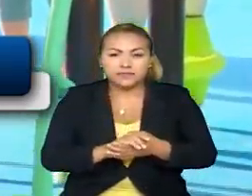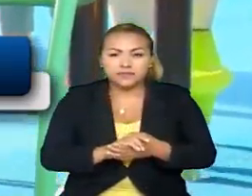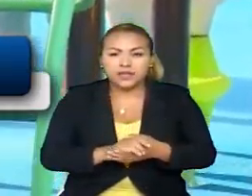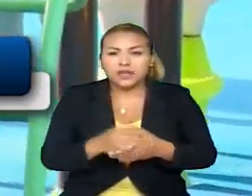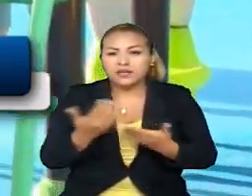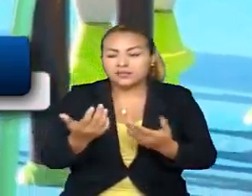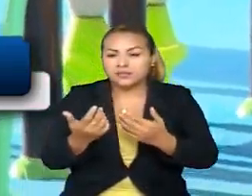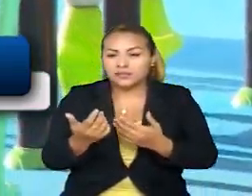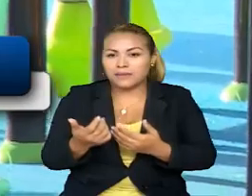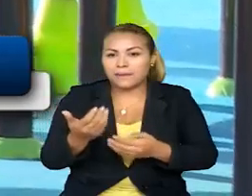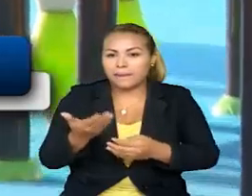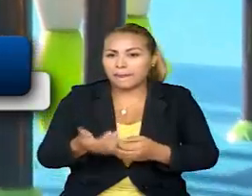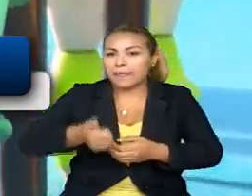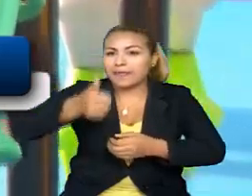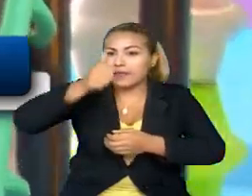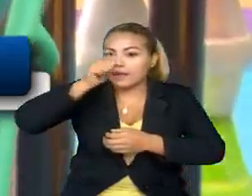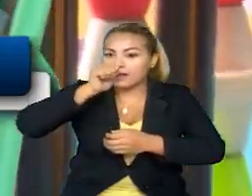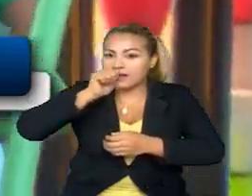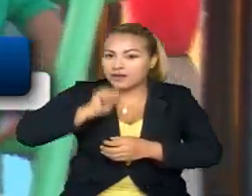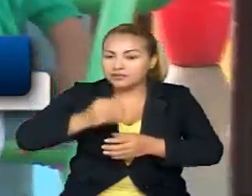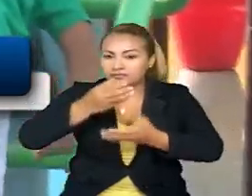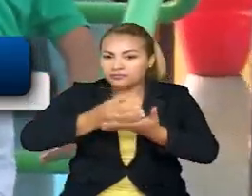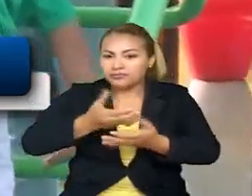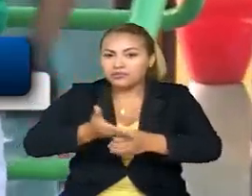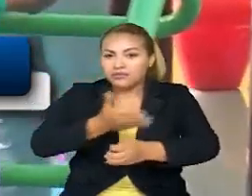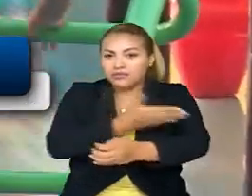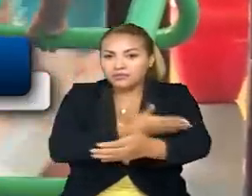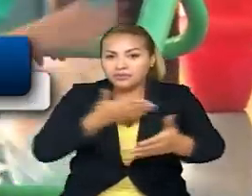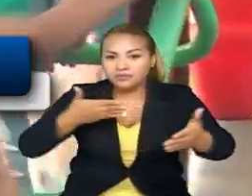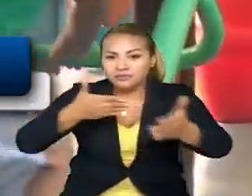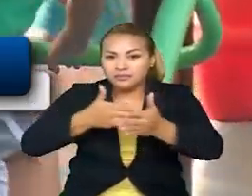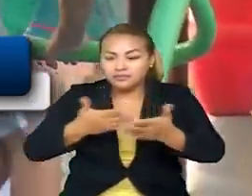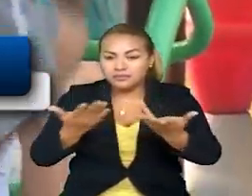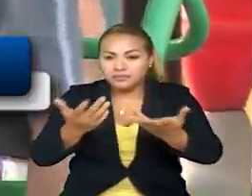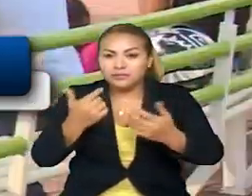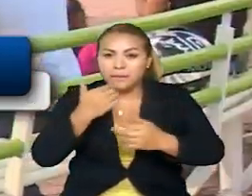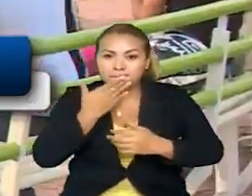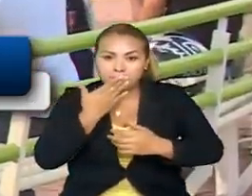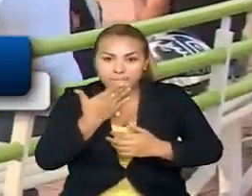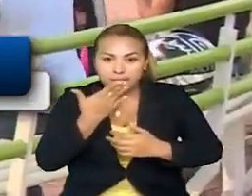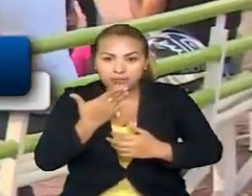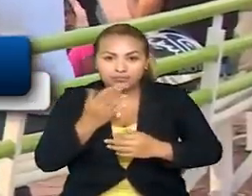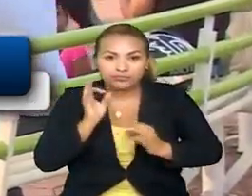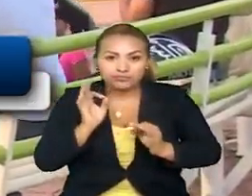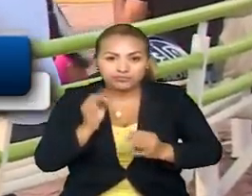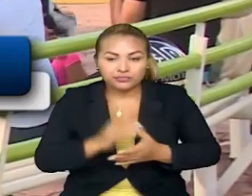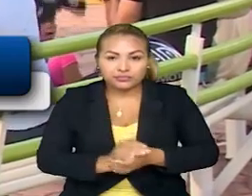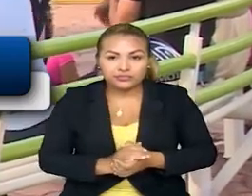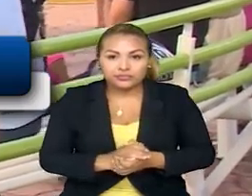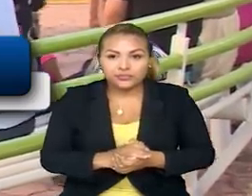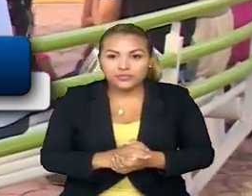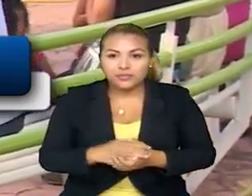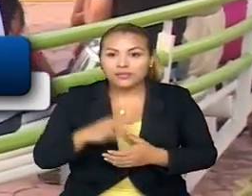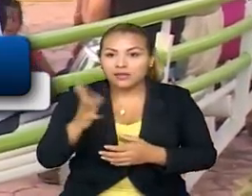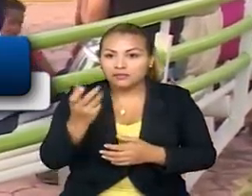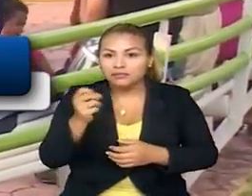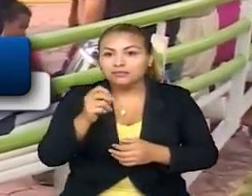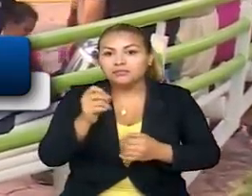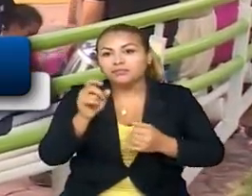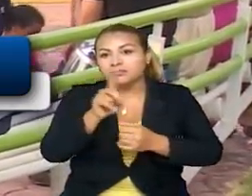agua yo le decía antes tiene a la pausa que la revista también esto es bueno esto sí es bueno los medios de comunicación